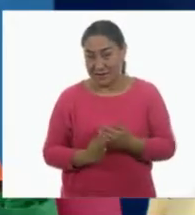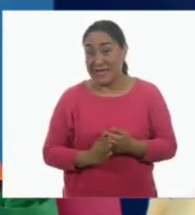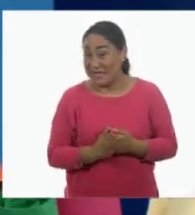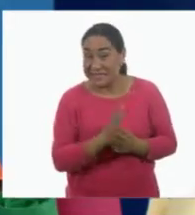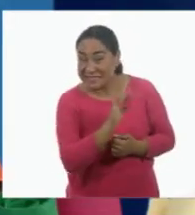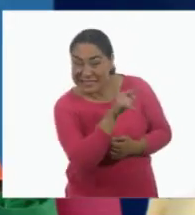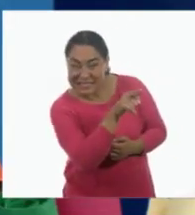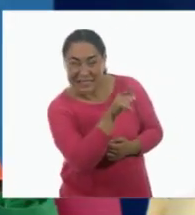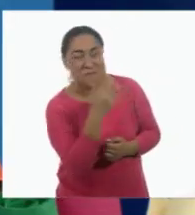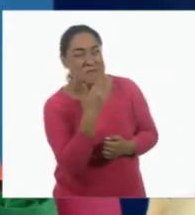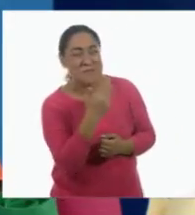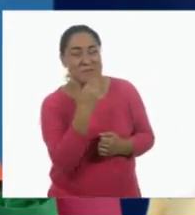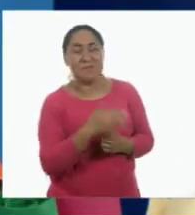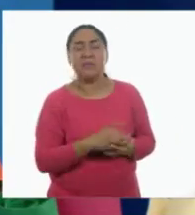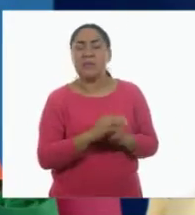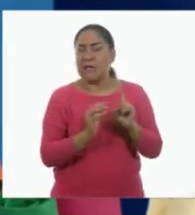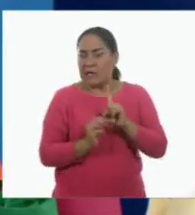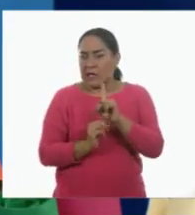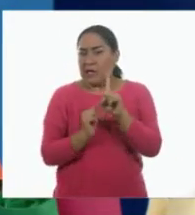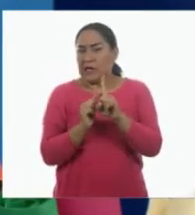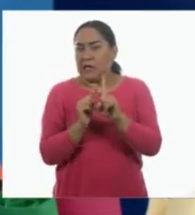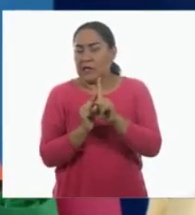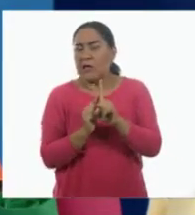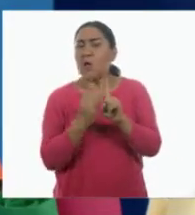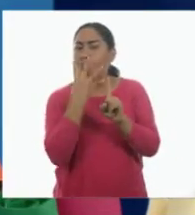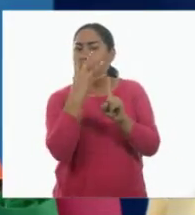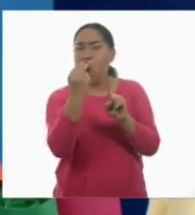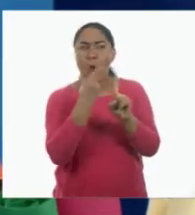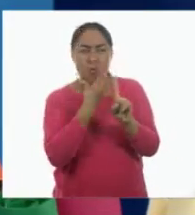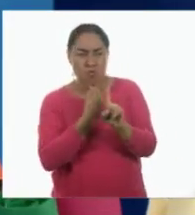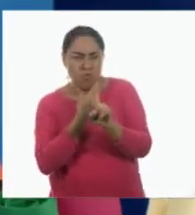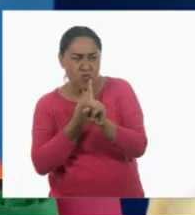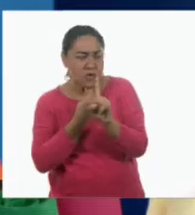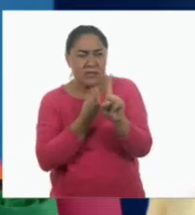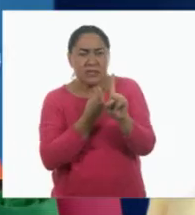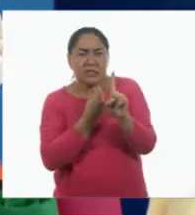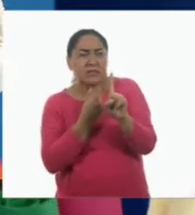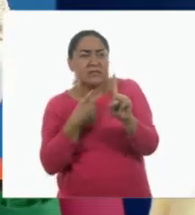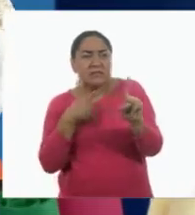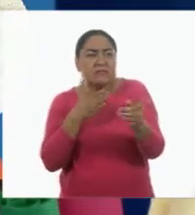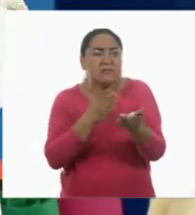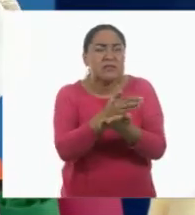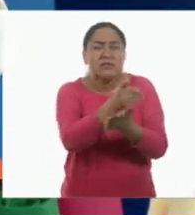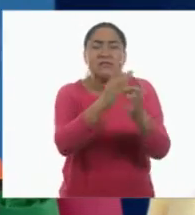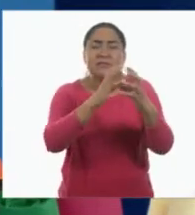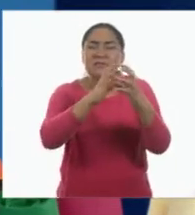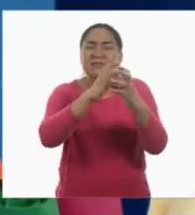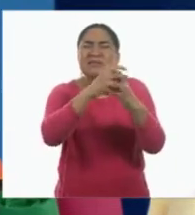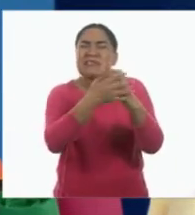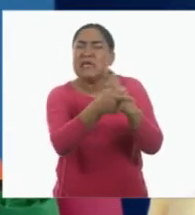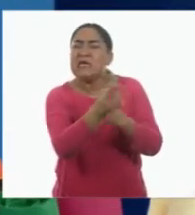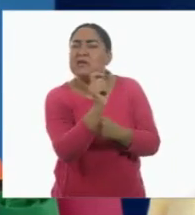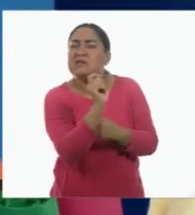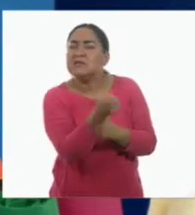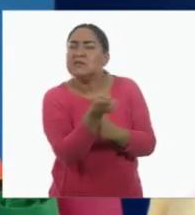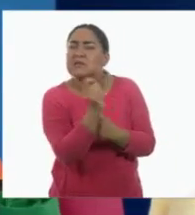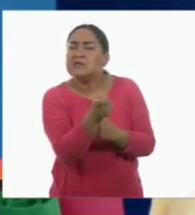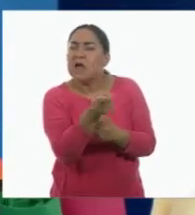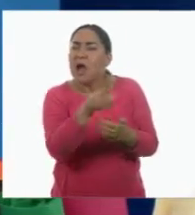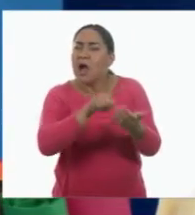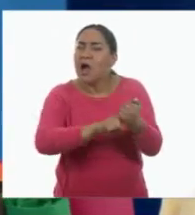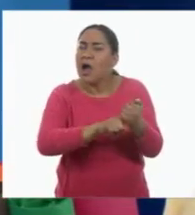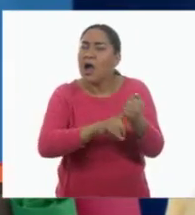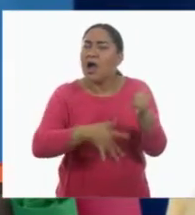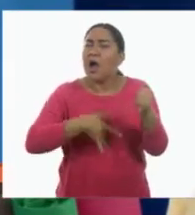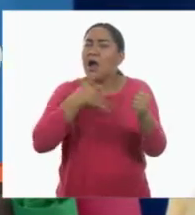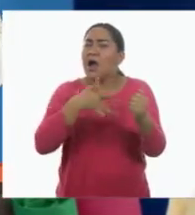Eso. Y el hombre lobo sentía que no llegaba ya al oráculo. El oráculo es una presencia,